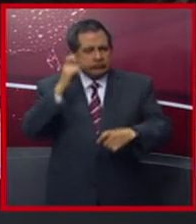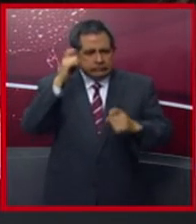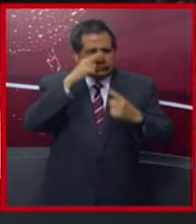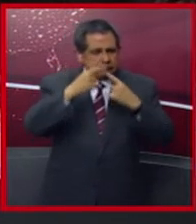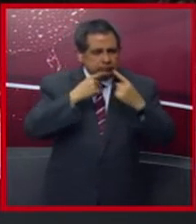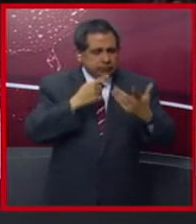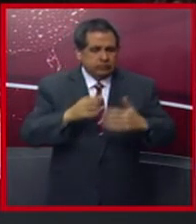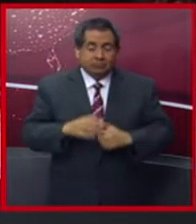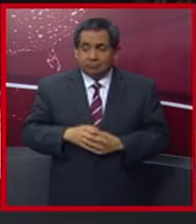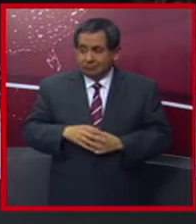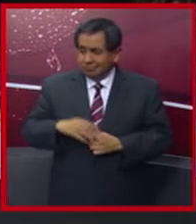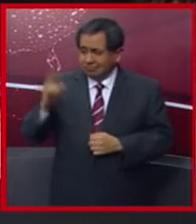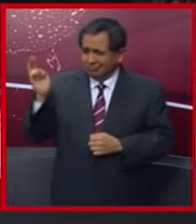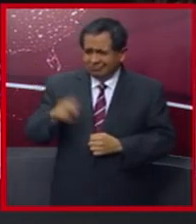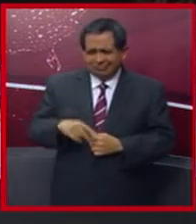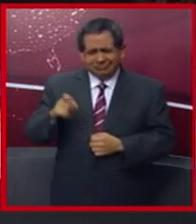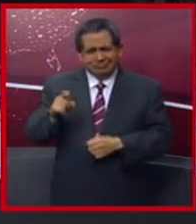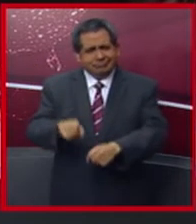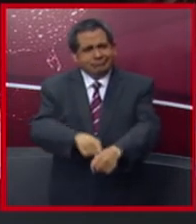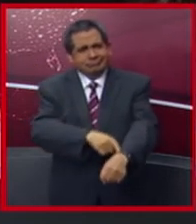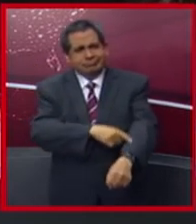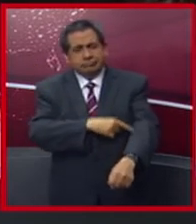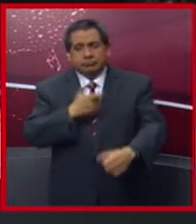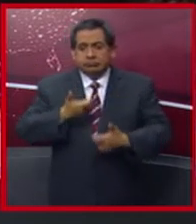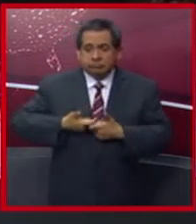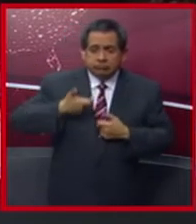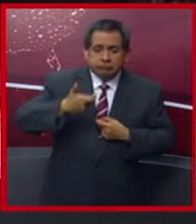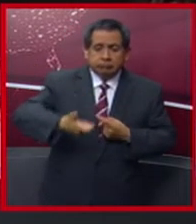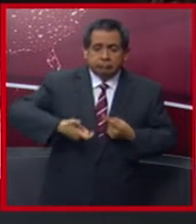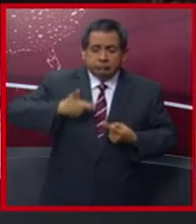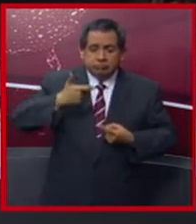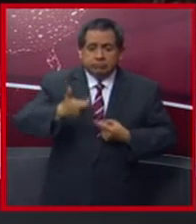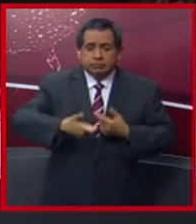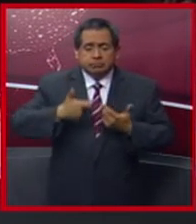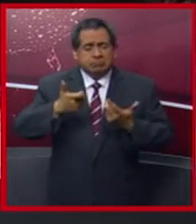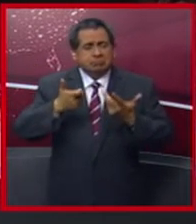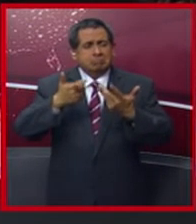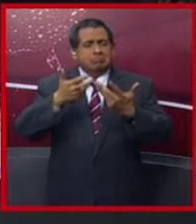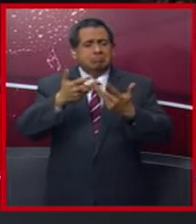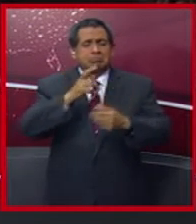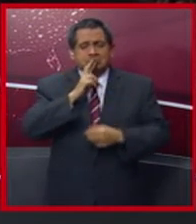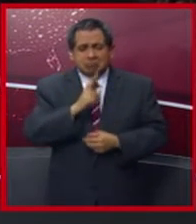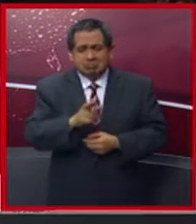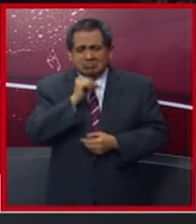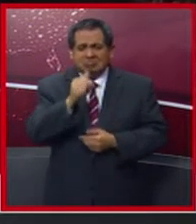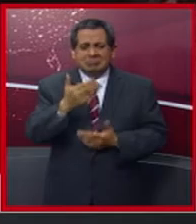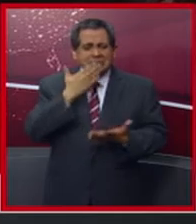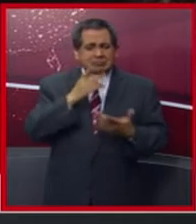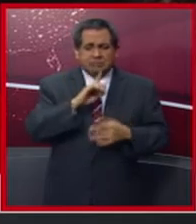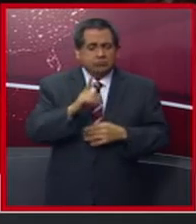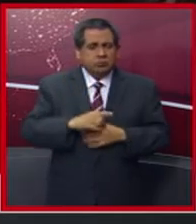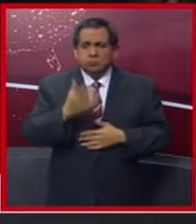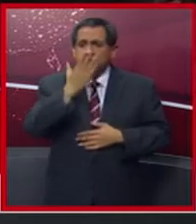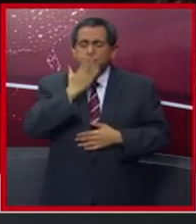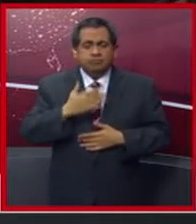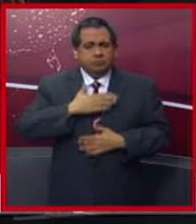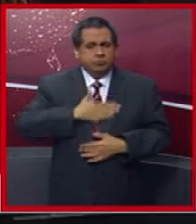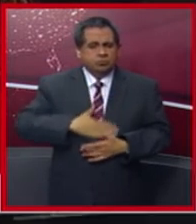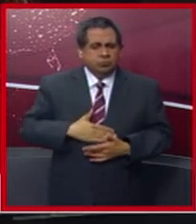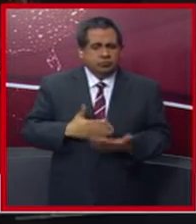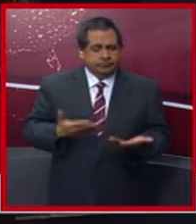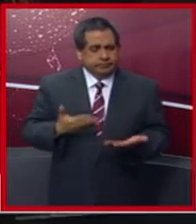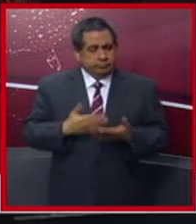diputada. Juicios complicados, largos, costosos, que desafortunadamente no llevaban a la mesa una situación de impartición de justicia, ni